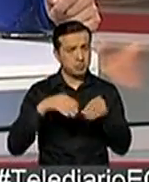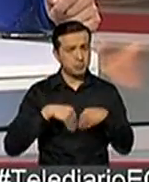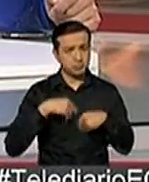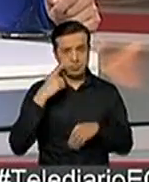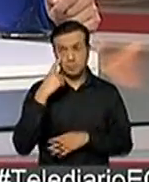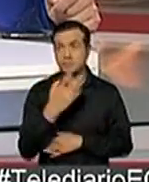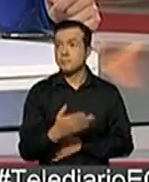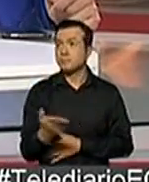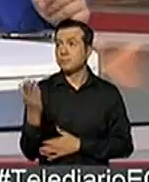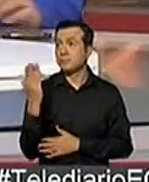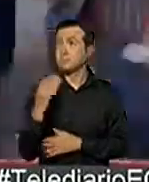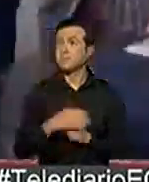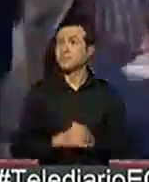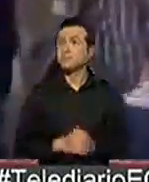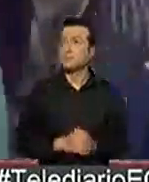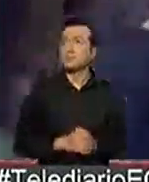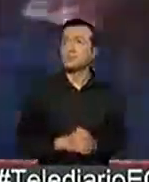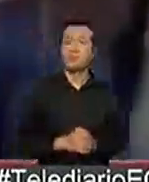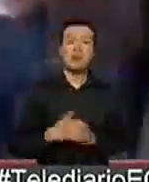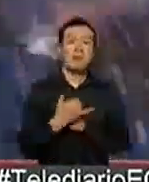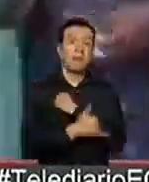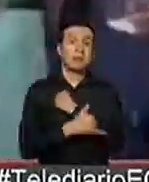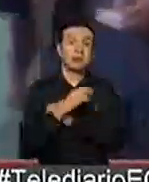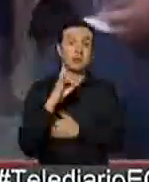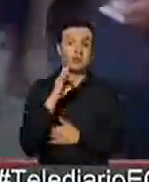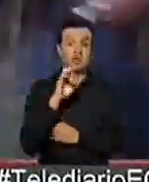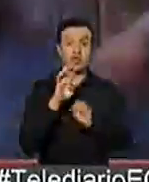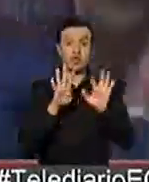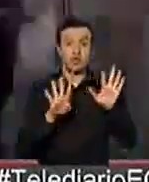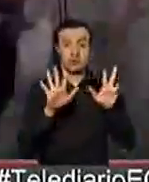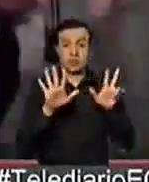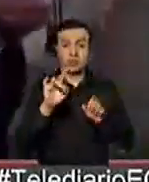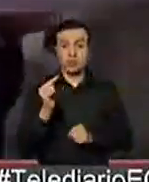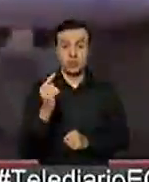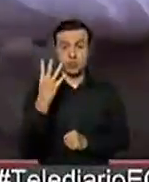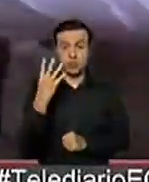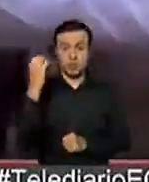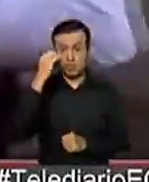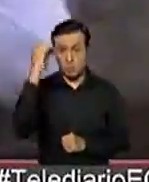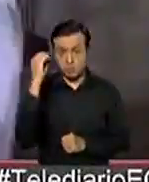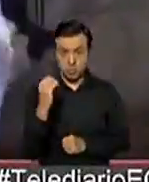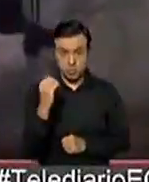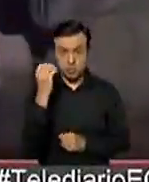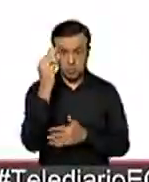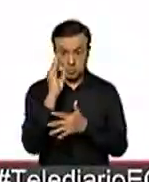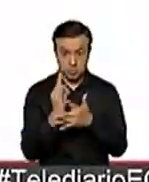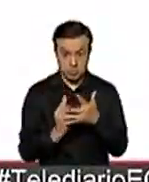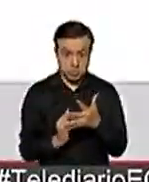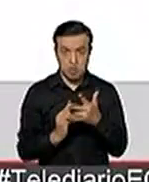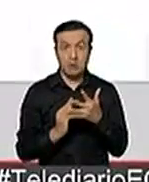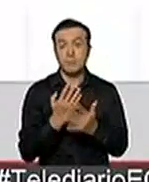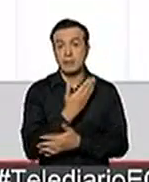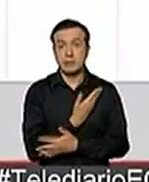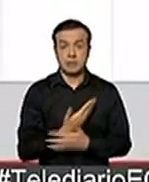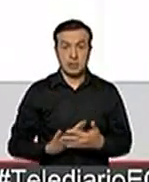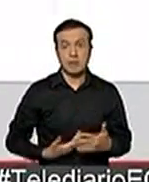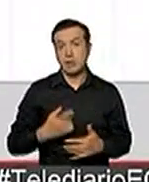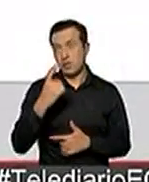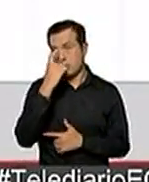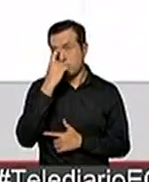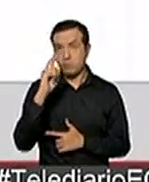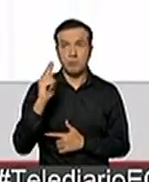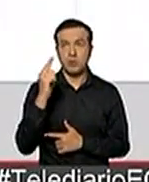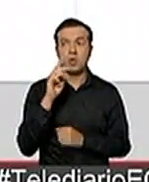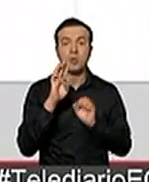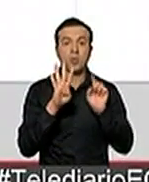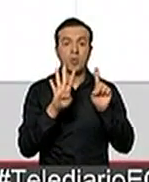más detalles. En Bolivia, con el 98.84% de actas computadas, el presidente Evo Morales lidera el conteo de votos,